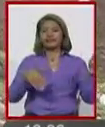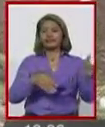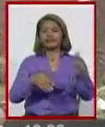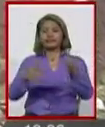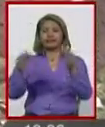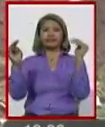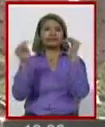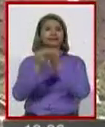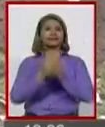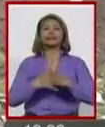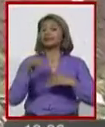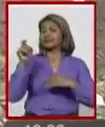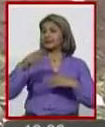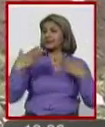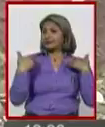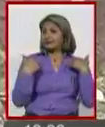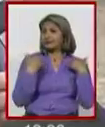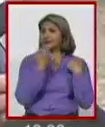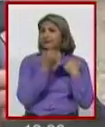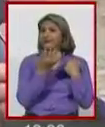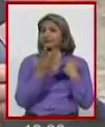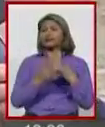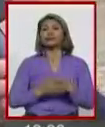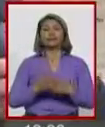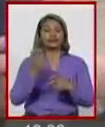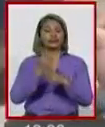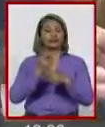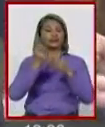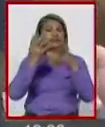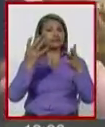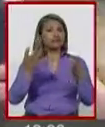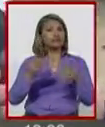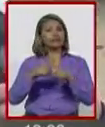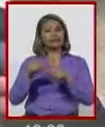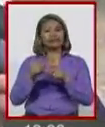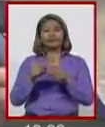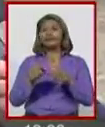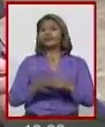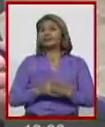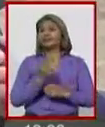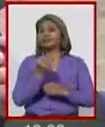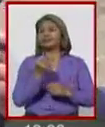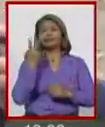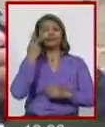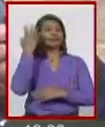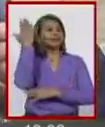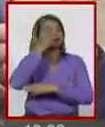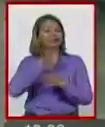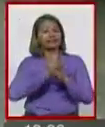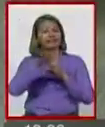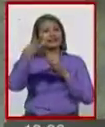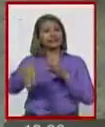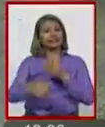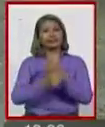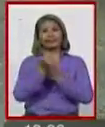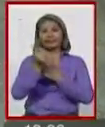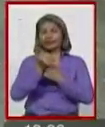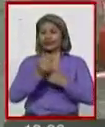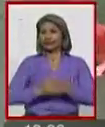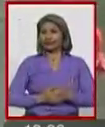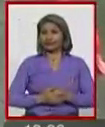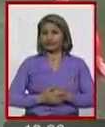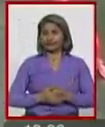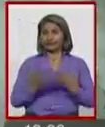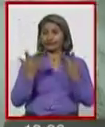capa asfáltica ahí. Tendrían que poner algunos bloques de piedra, algo por esa orilla, porque alguien no se va a fijar y se va a venir abajo. Ojalá que no